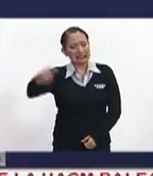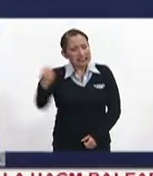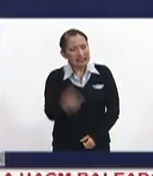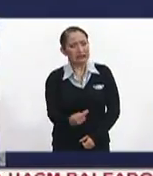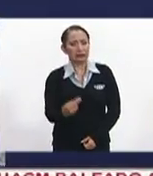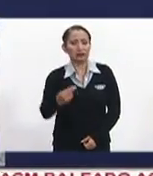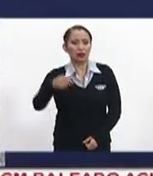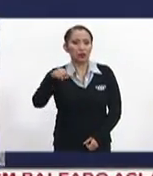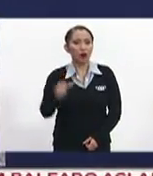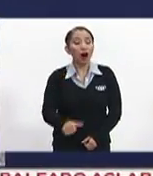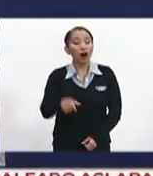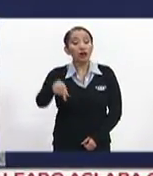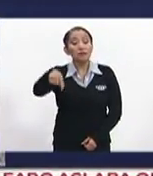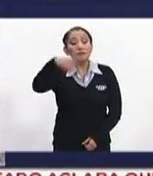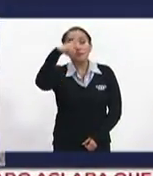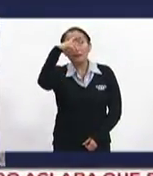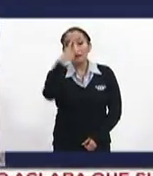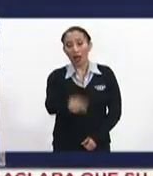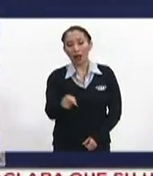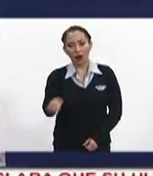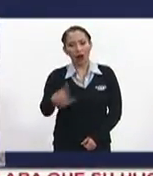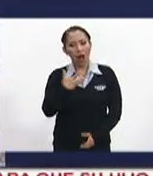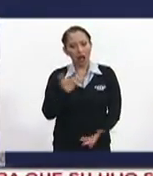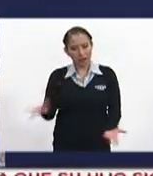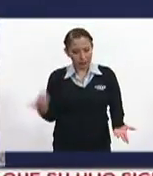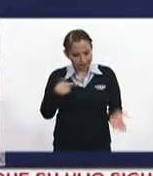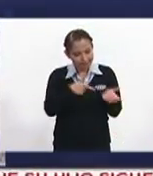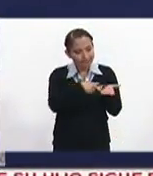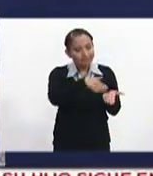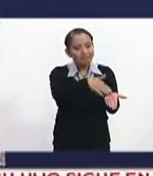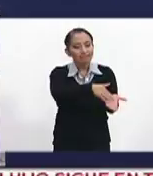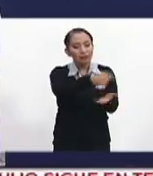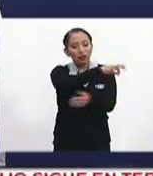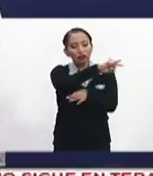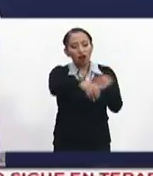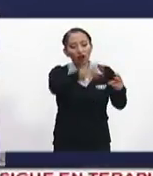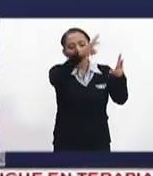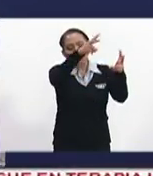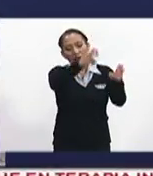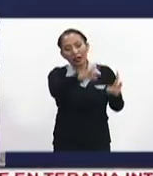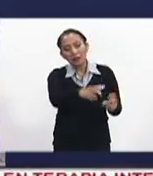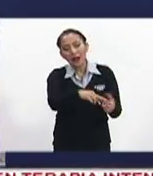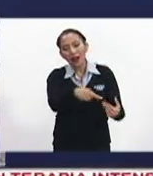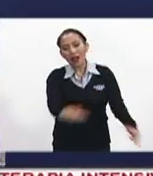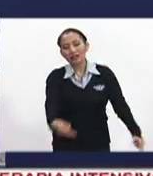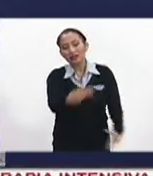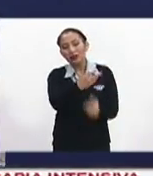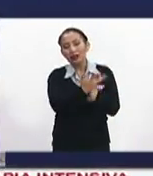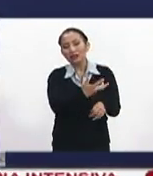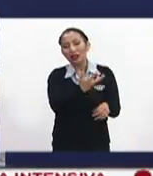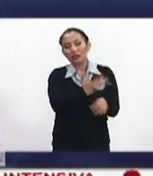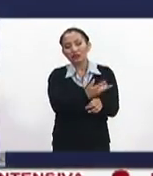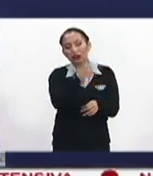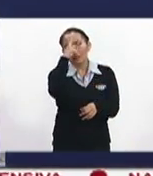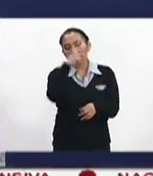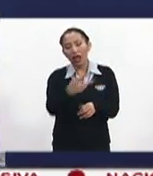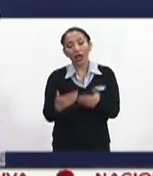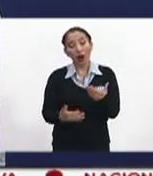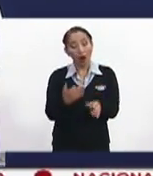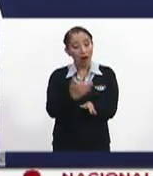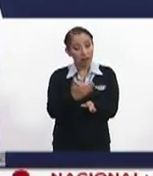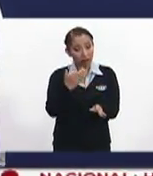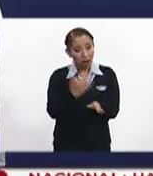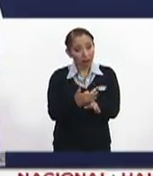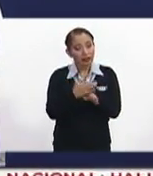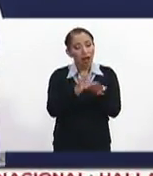indispensable que hoy México ponga sobre la mesa todos los aspectos de la relación bilateral. Este es un